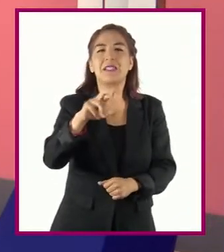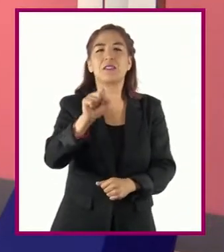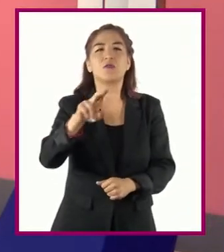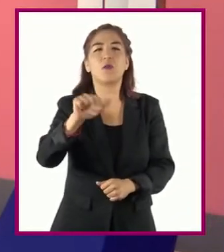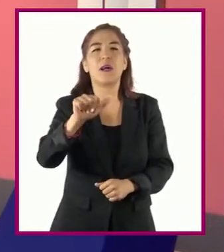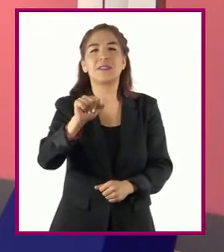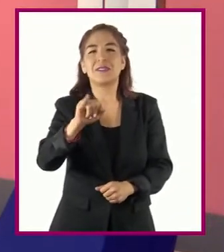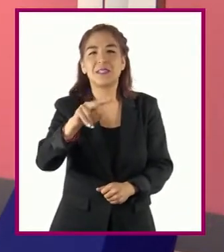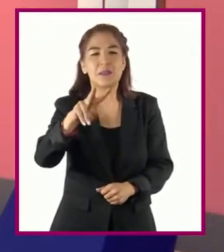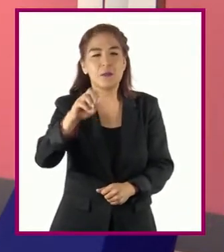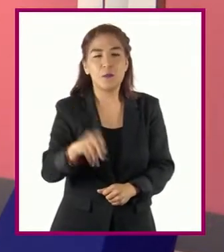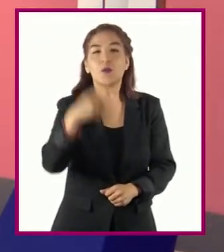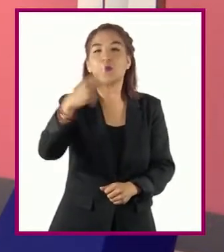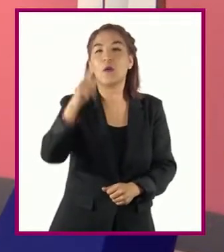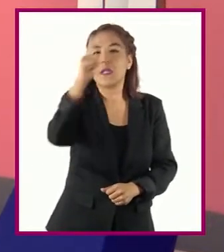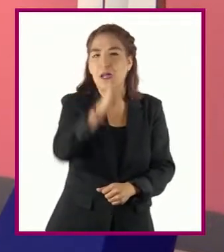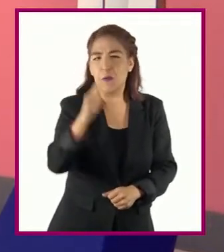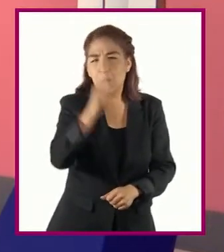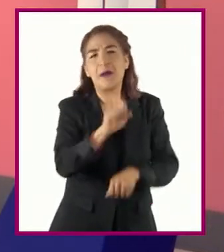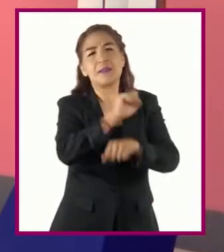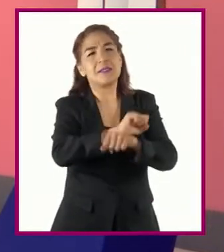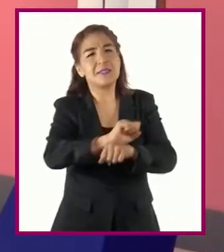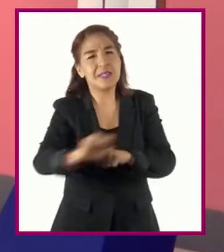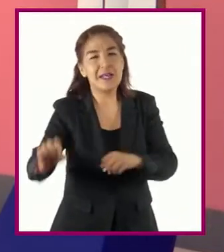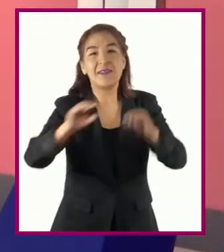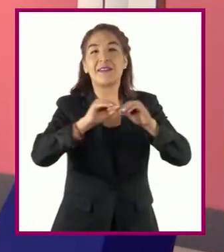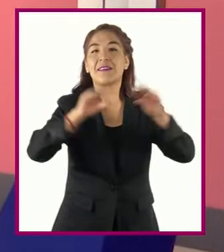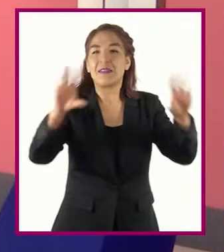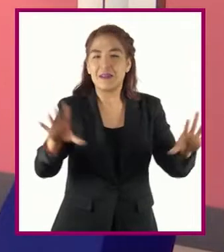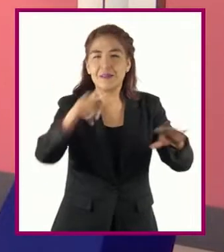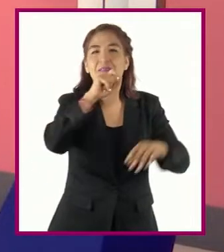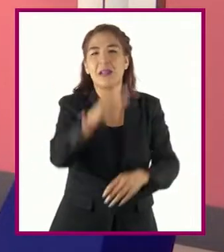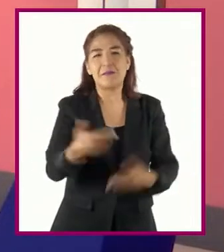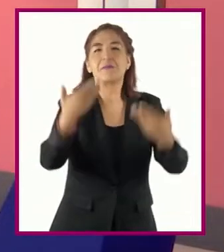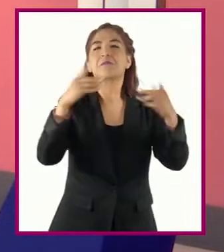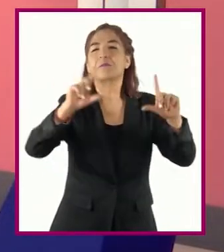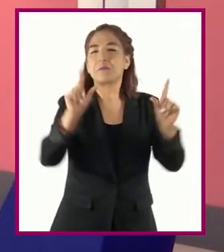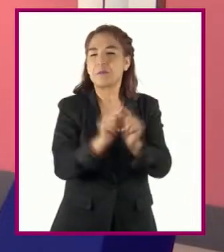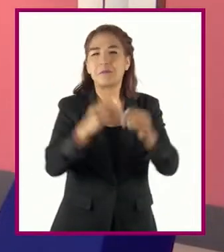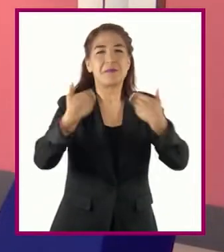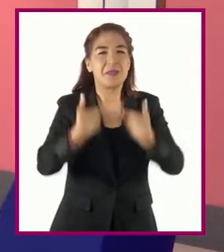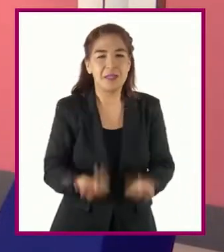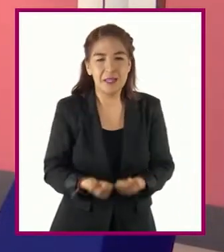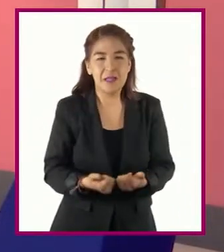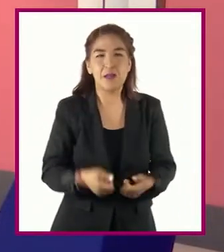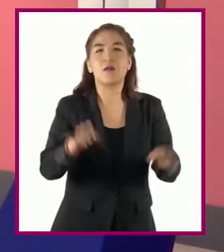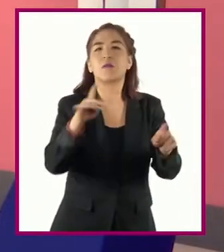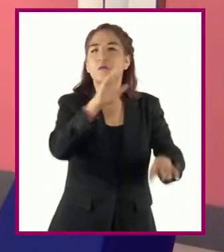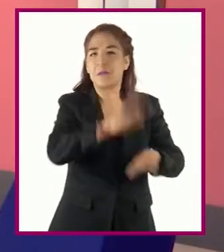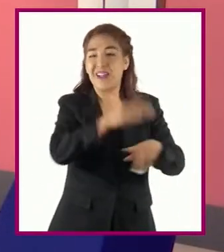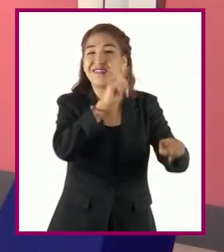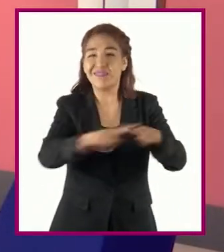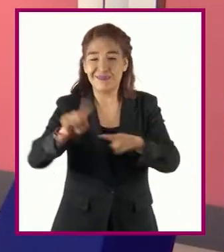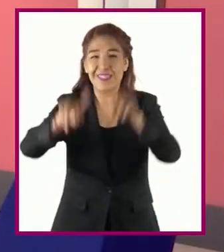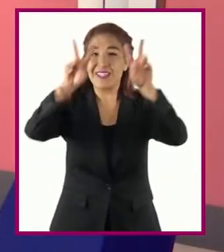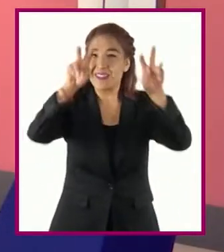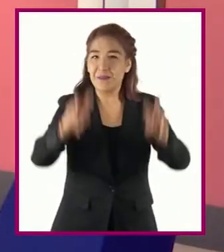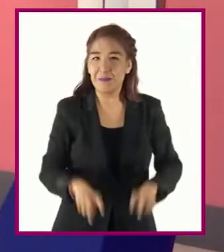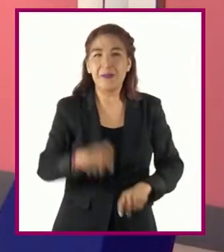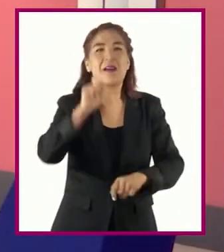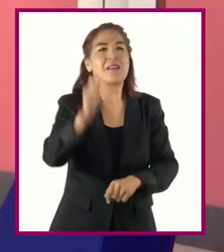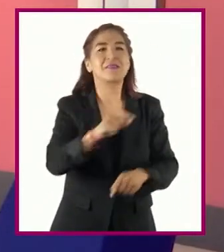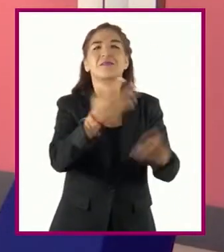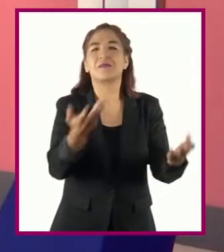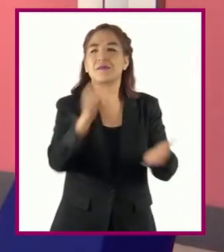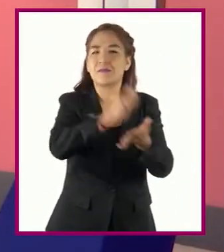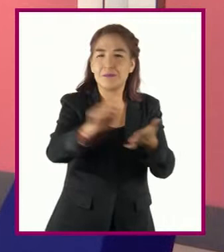porque emplean un lenguaje sencillo, claro y ameno, variados puesto que se abordan todo tipo de